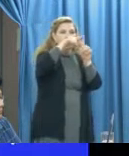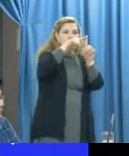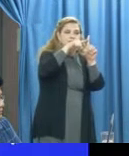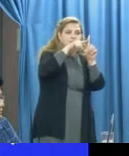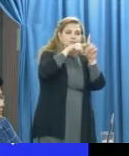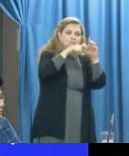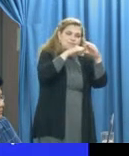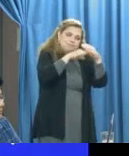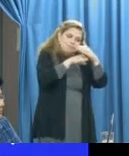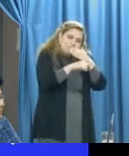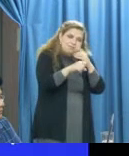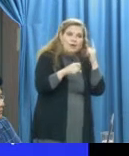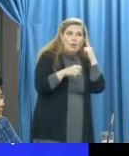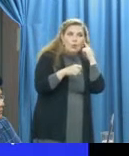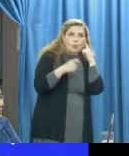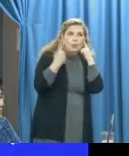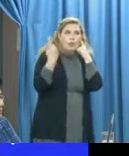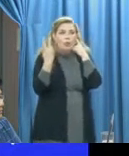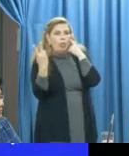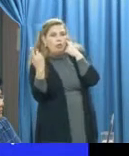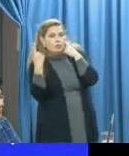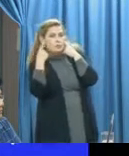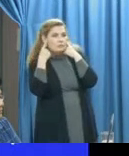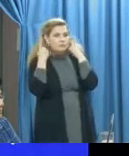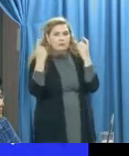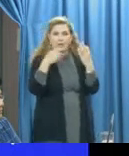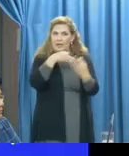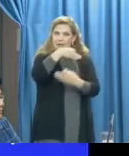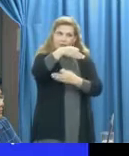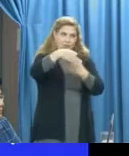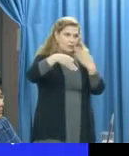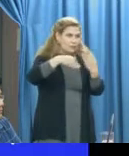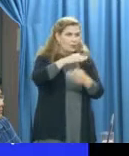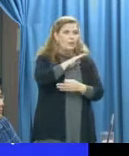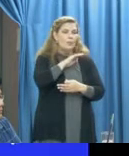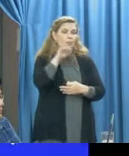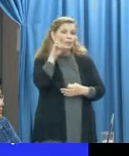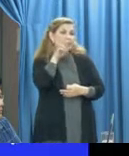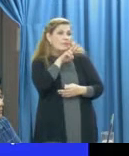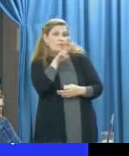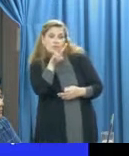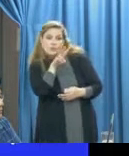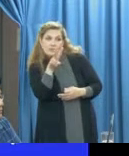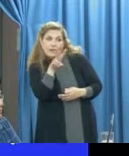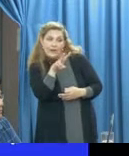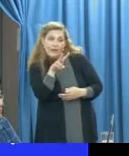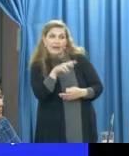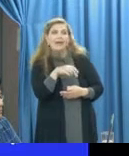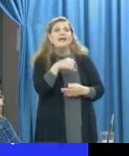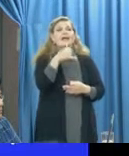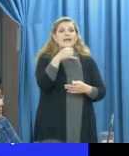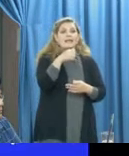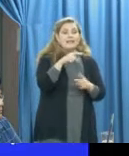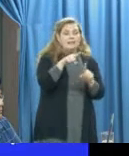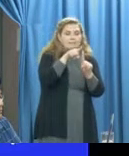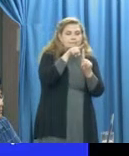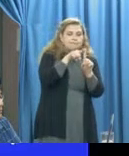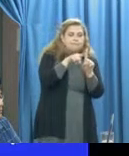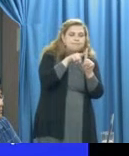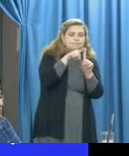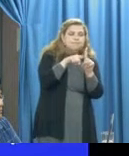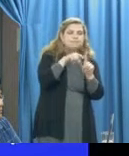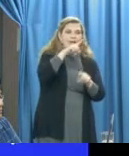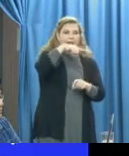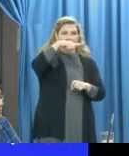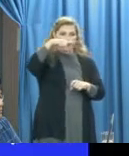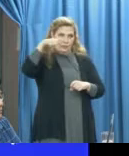severa, bilateral, unilateral. Todo lo que podemos observar y medir de la audiometría es